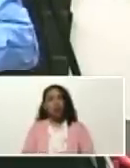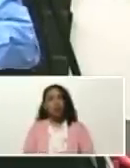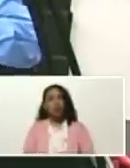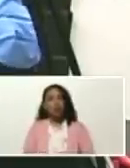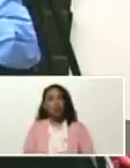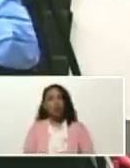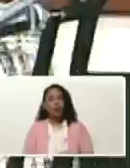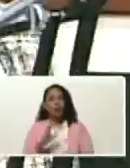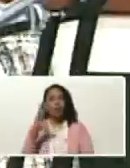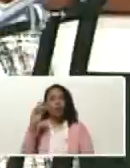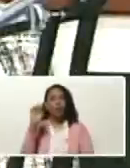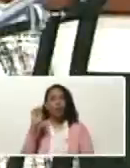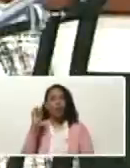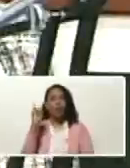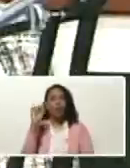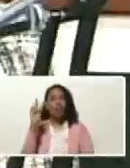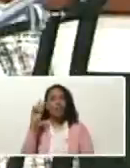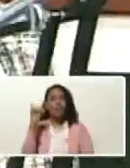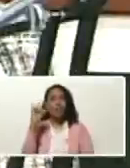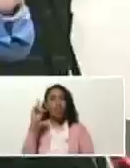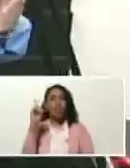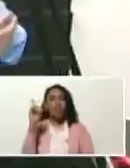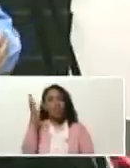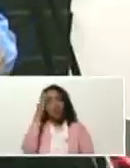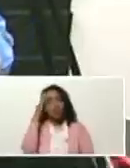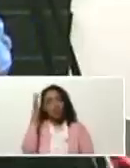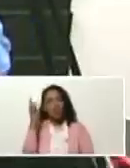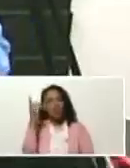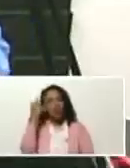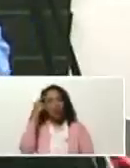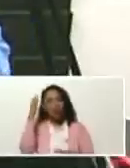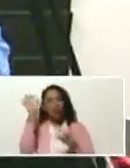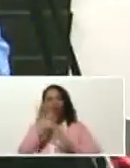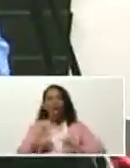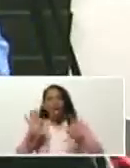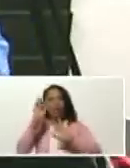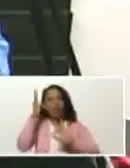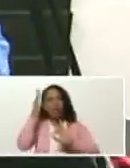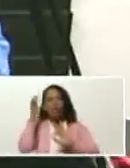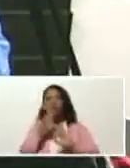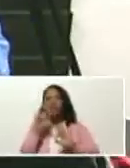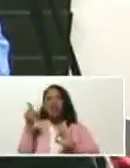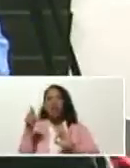David Vincent nadie sabe que es David Vincent